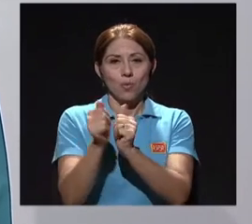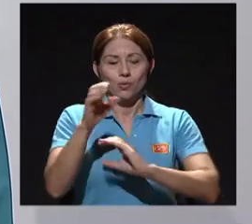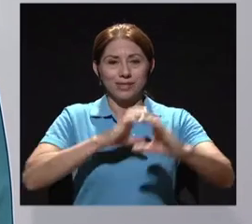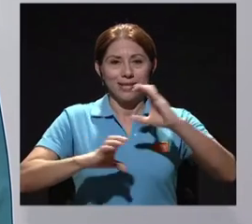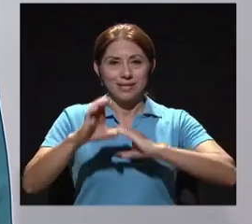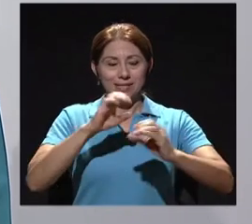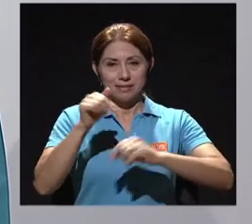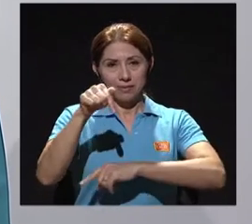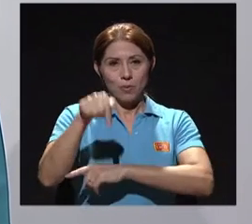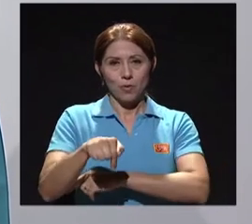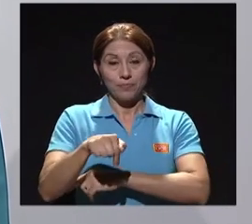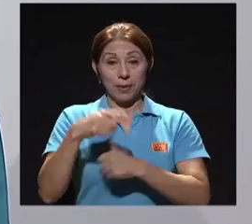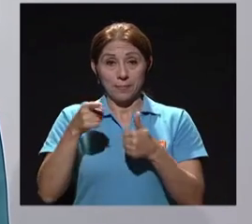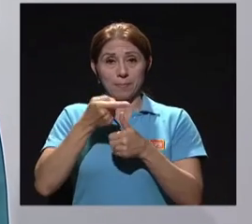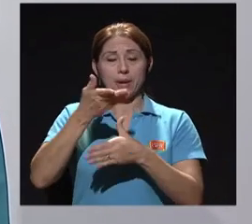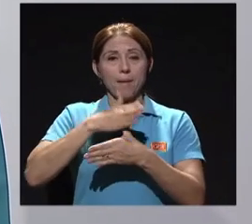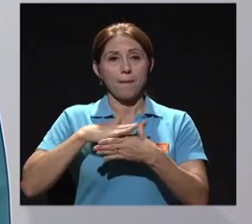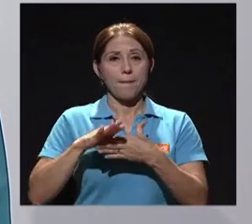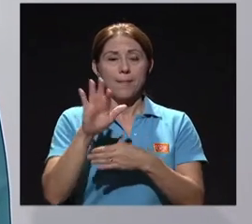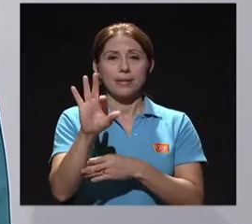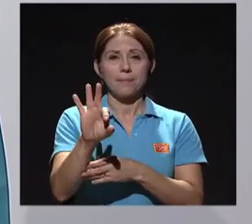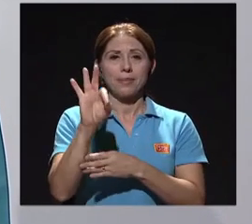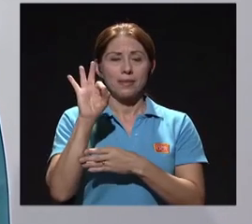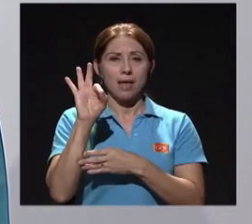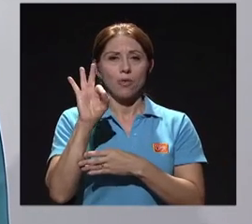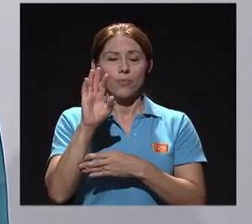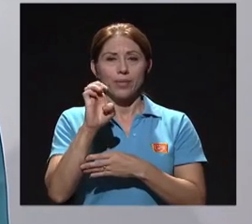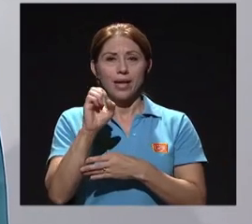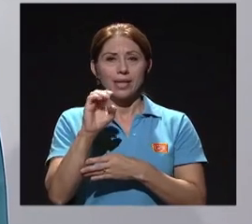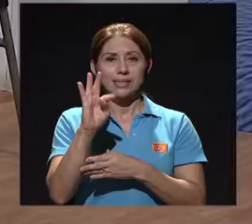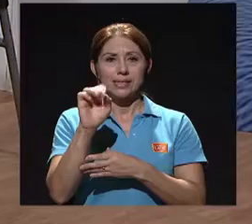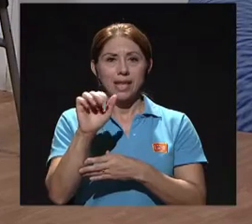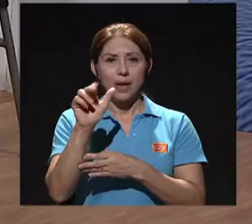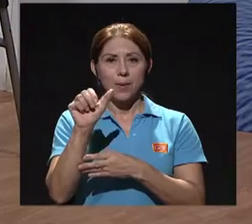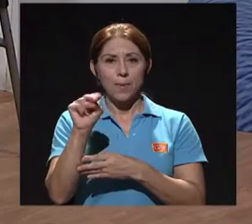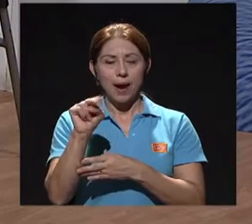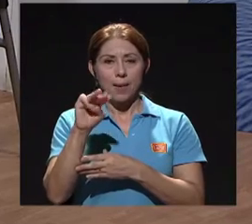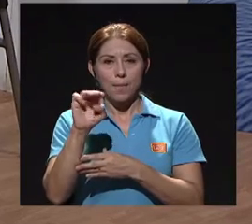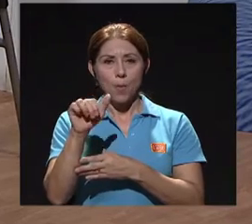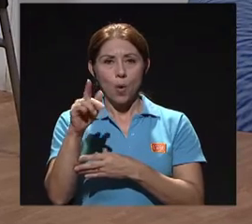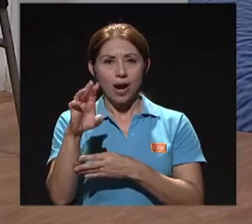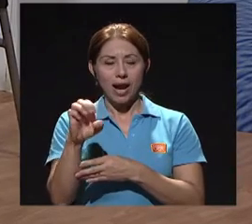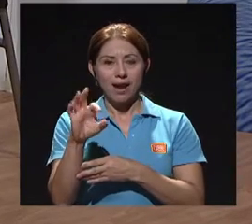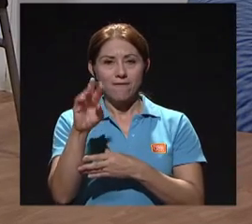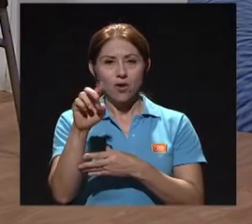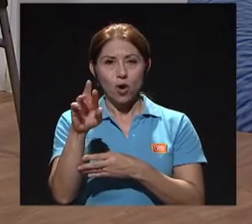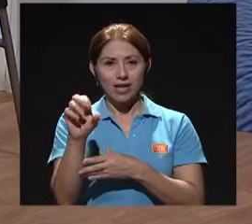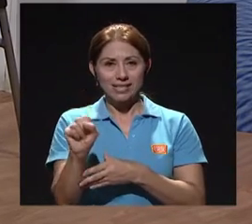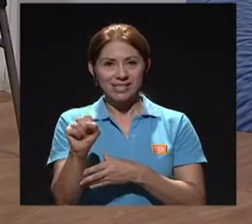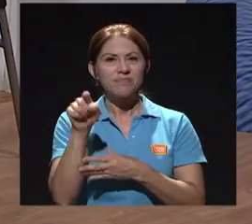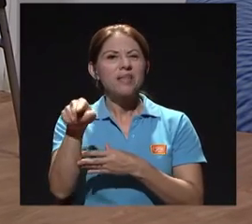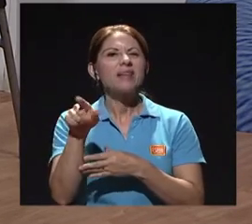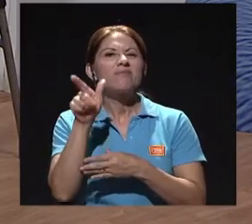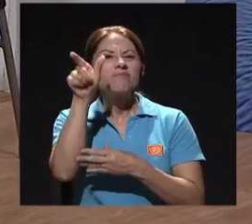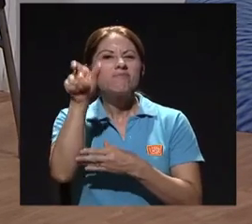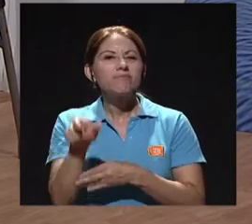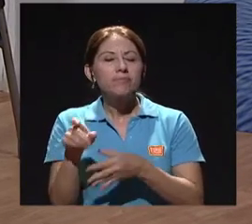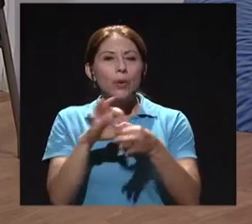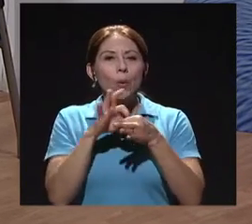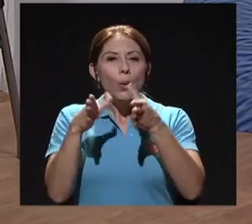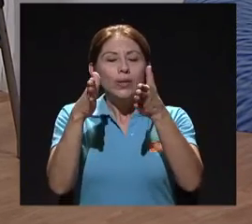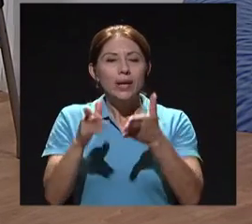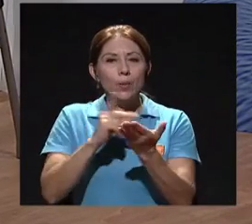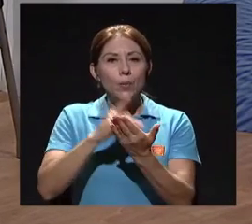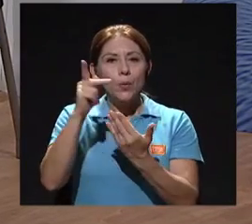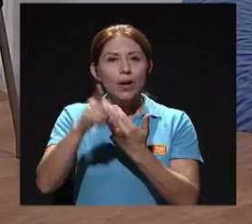en este primer segmento tenemos como invitado a esteban monge flores quien es el coordinador del